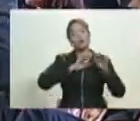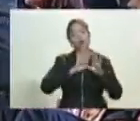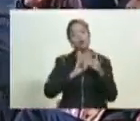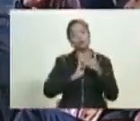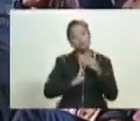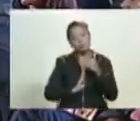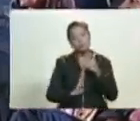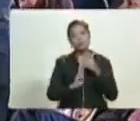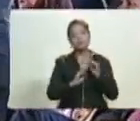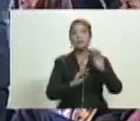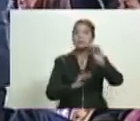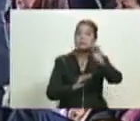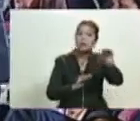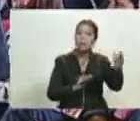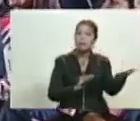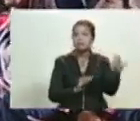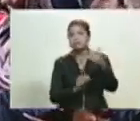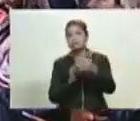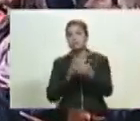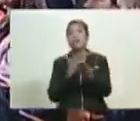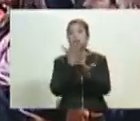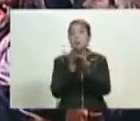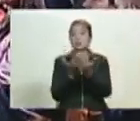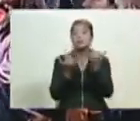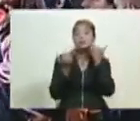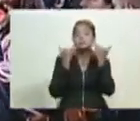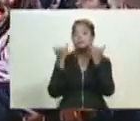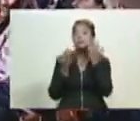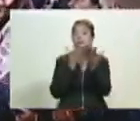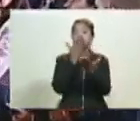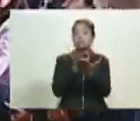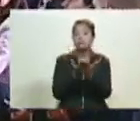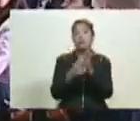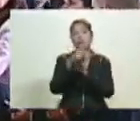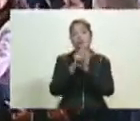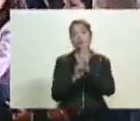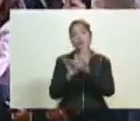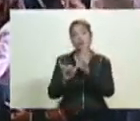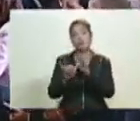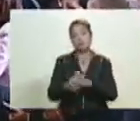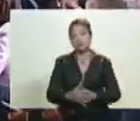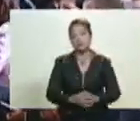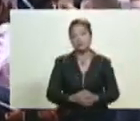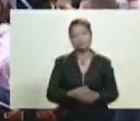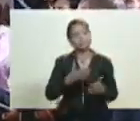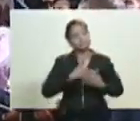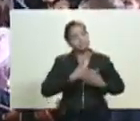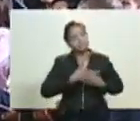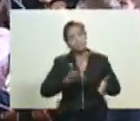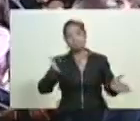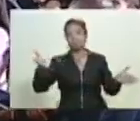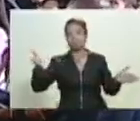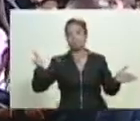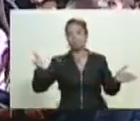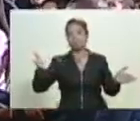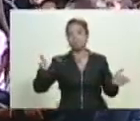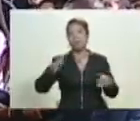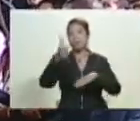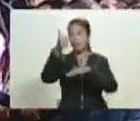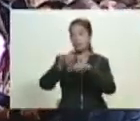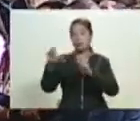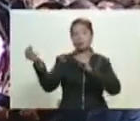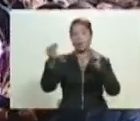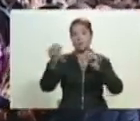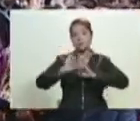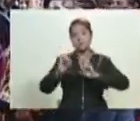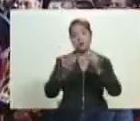y llamar al que tengamos que llamar para que haga sus aportes a esta Asamblea Nacional Constituyente. Las puertas están abiertas. Ciudadano director de debate,